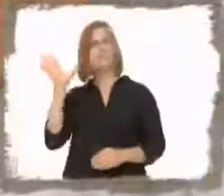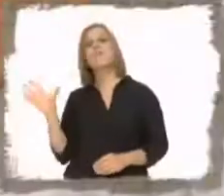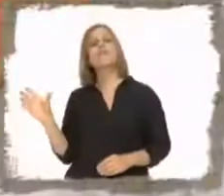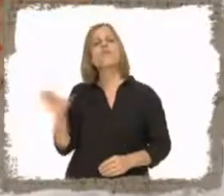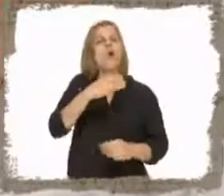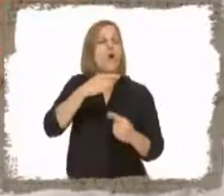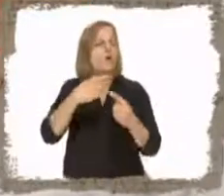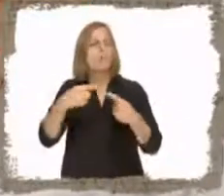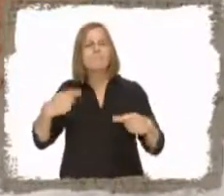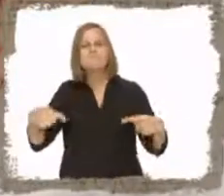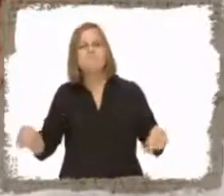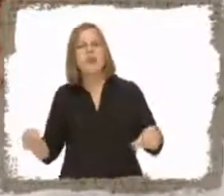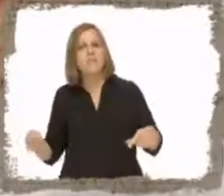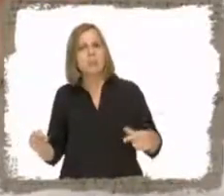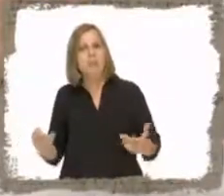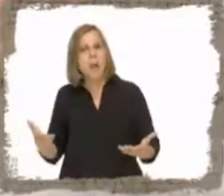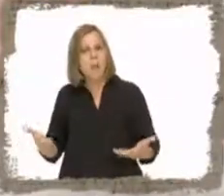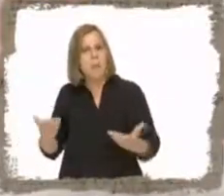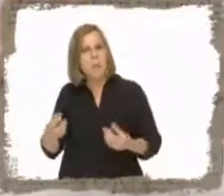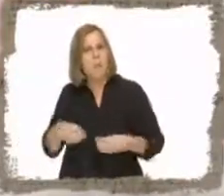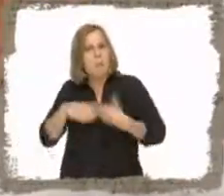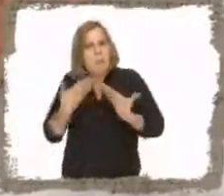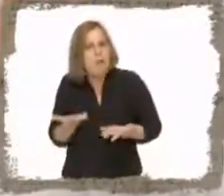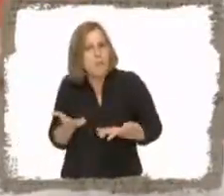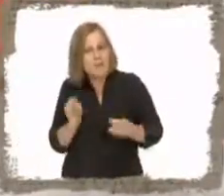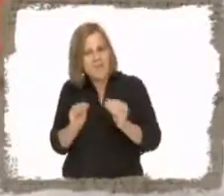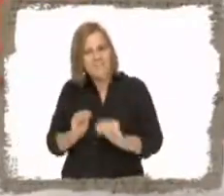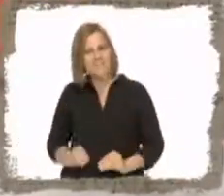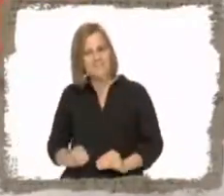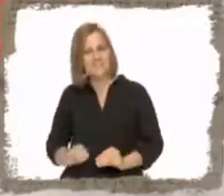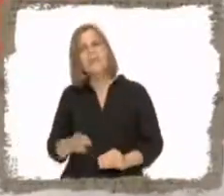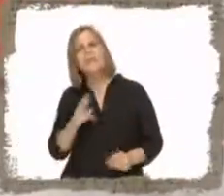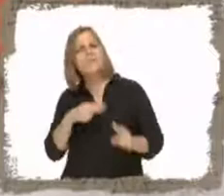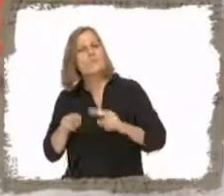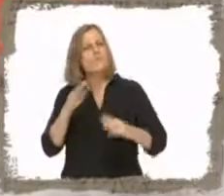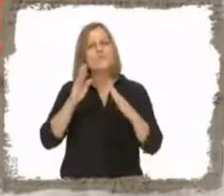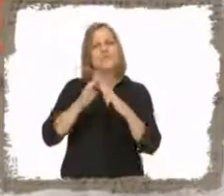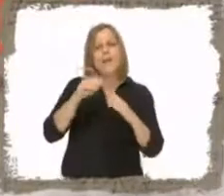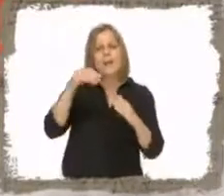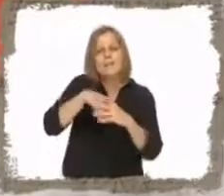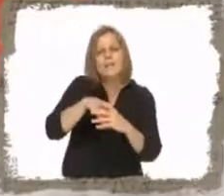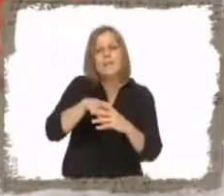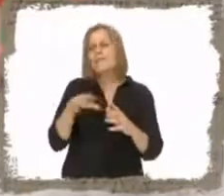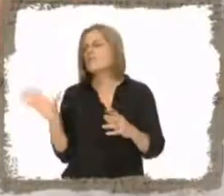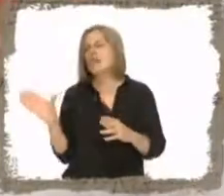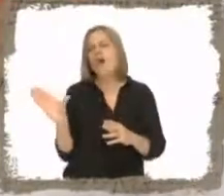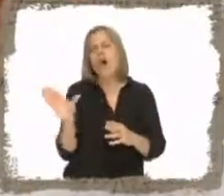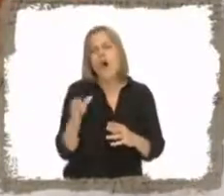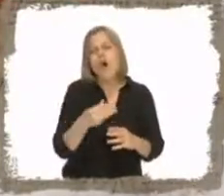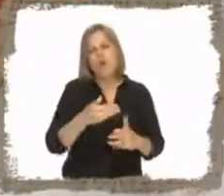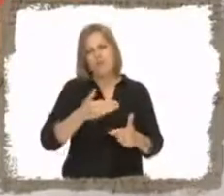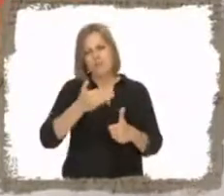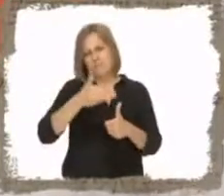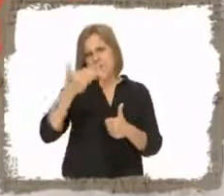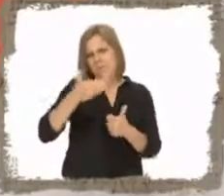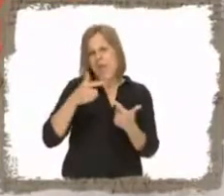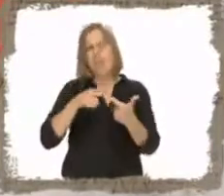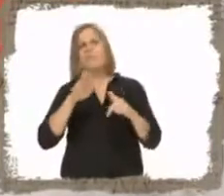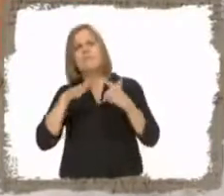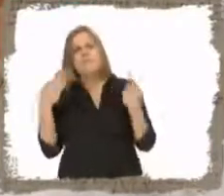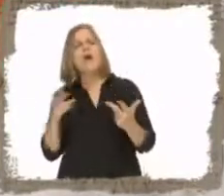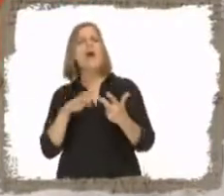Recordá que todos los materiales son útiles para hacer un collage. Busca en tu casa, todo sirve.